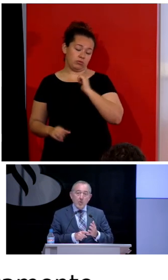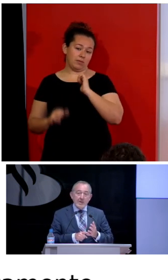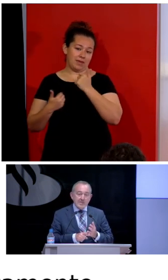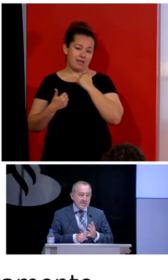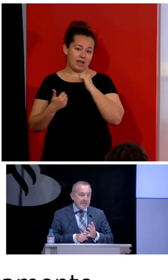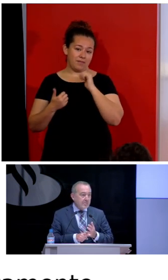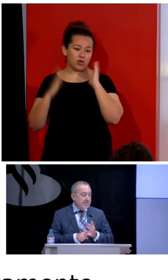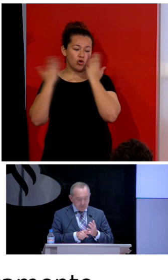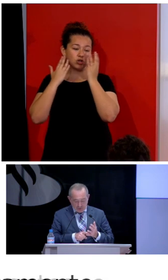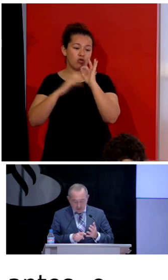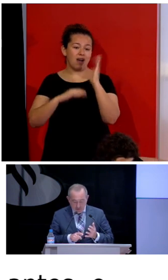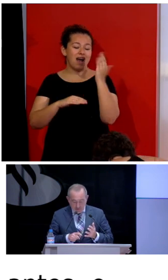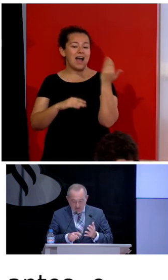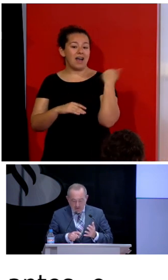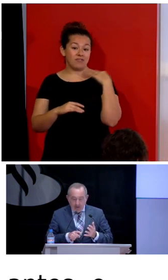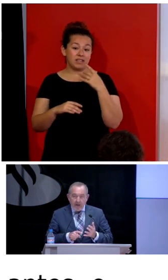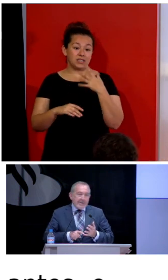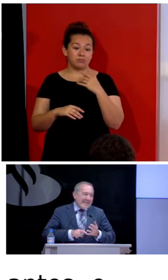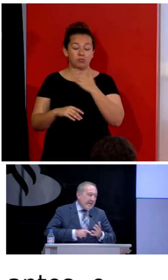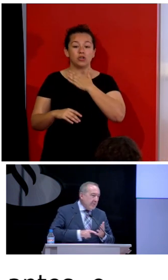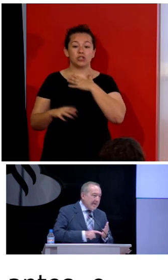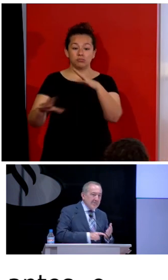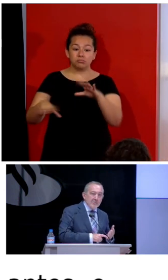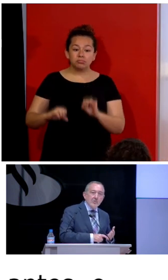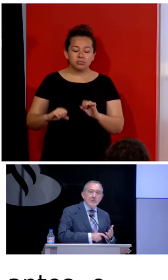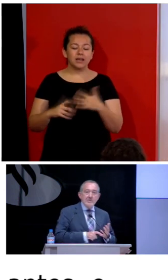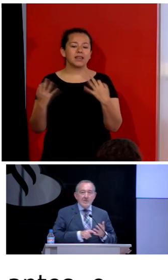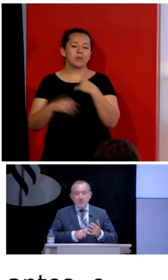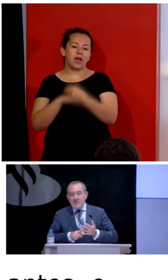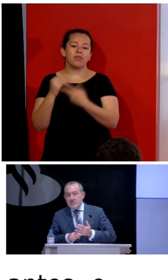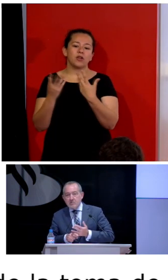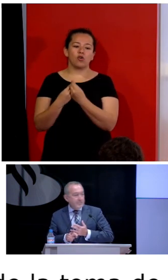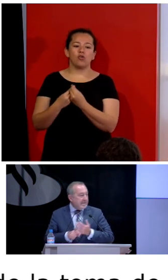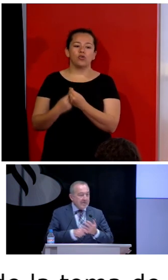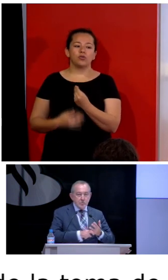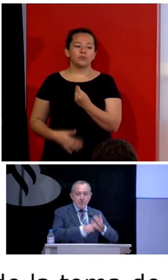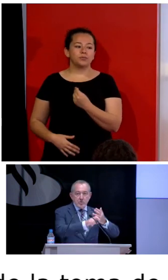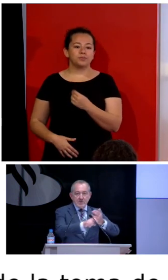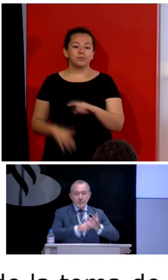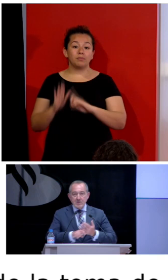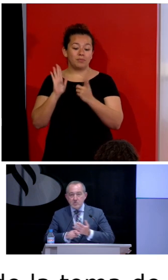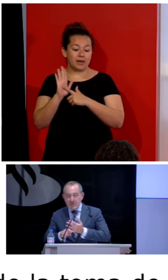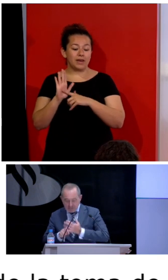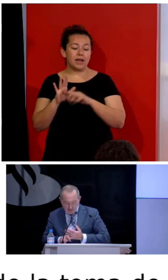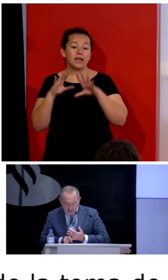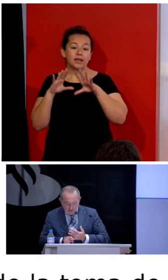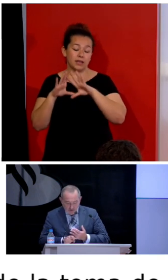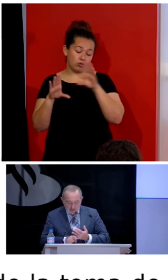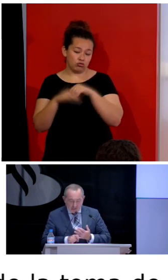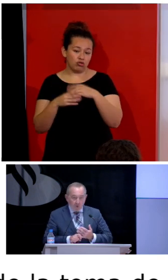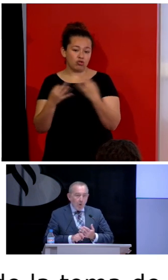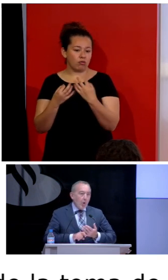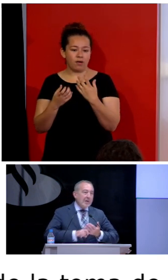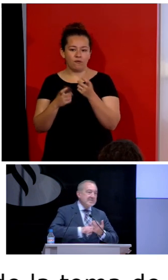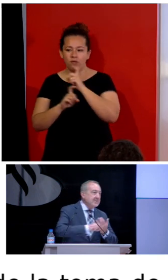proceso, o antes de la toma de posesión, habrá que elaborar con plena inclusión, con las fundaciones, con las